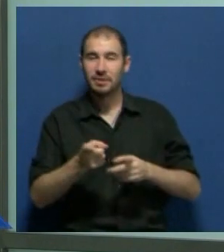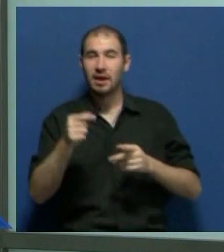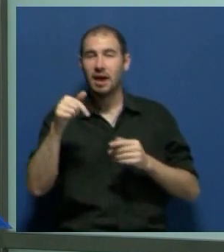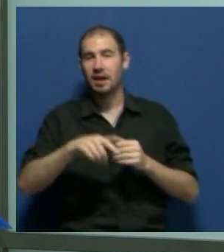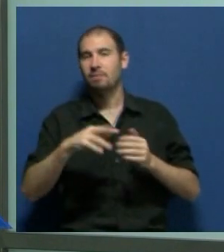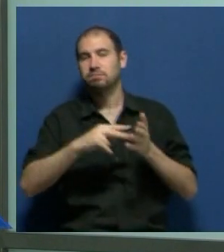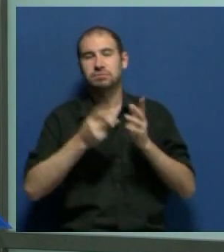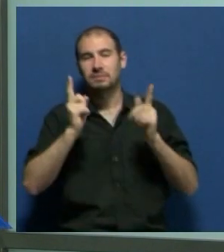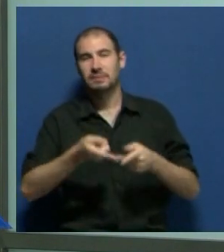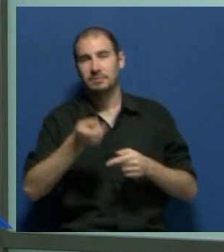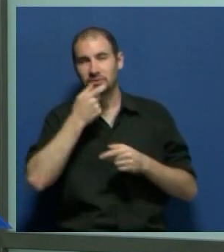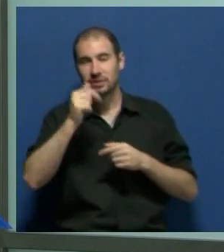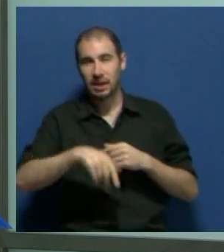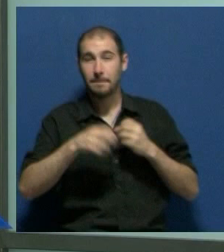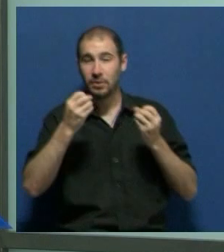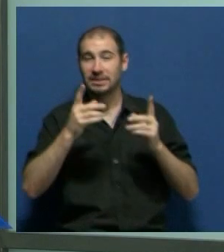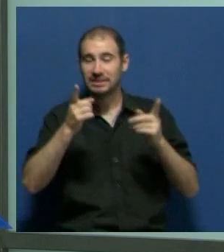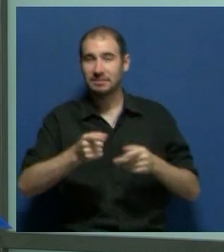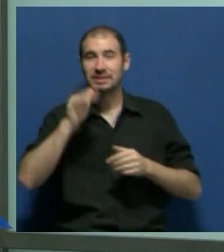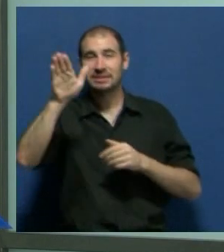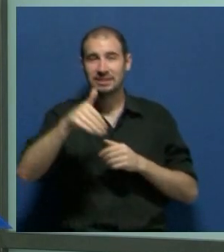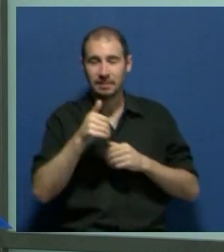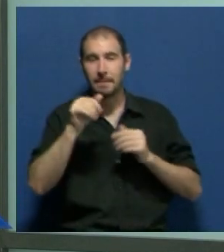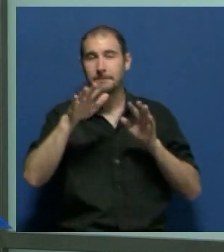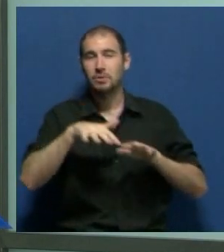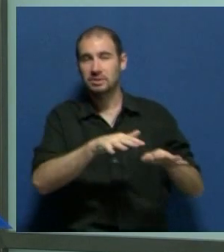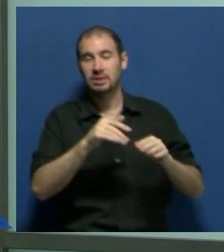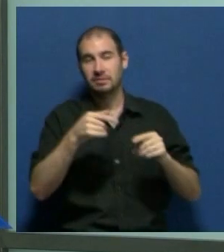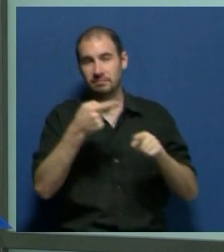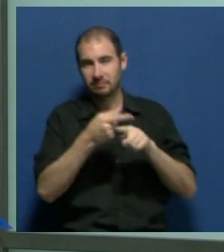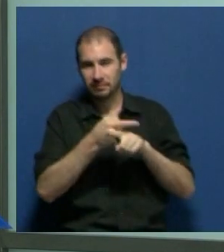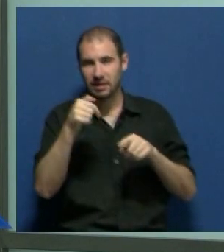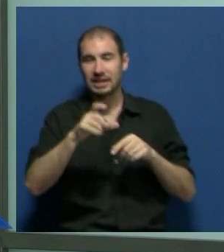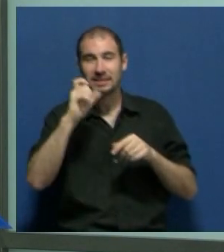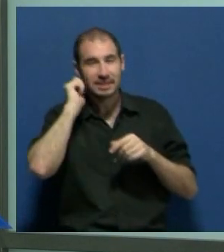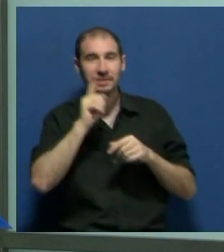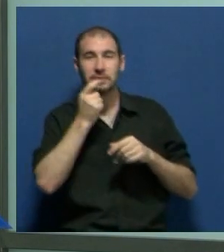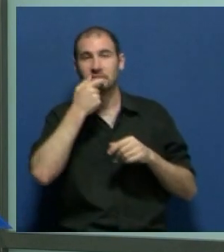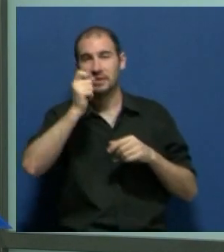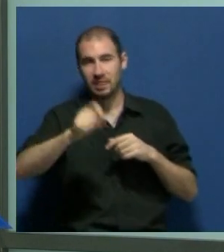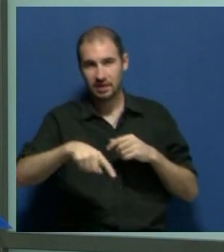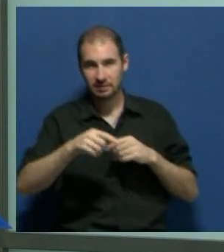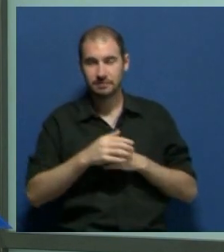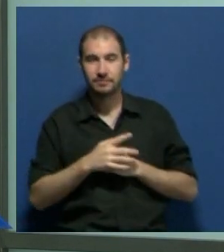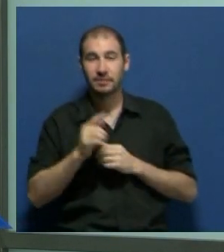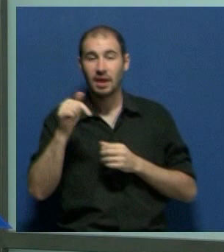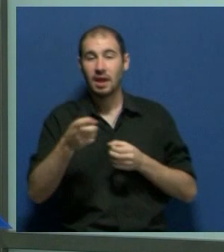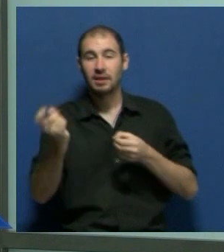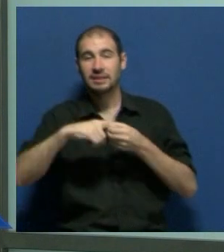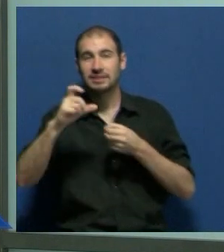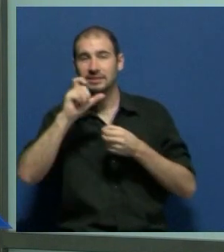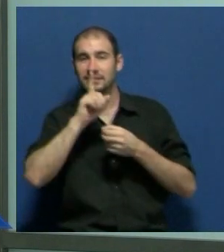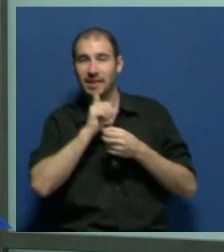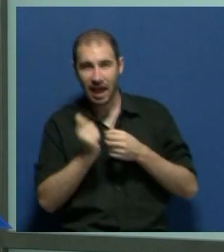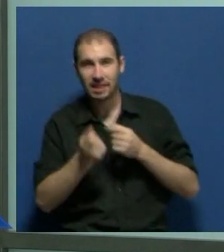también su impacto en la provincia de Mendoza porque también fue convocada esta protesta y movilización por parte de la CGT local, a la cual se va a unir la